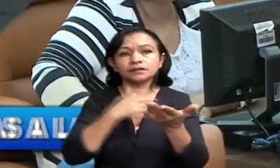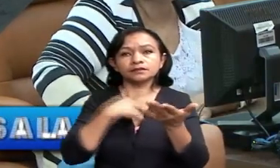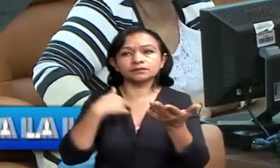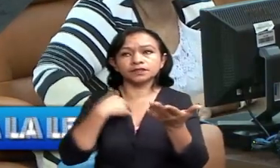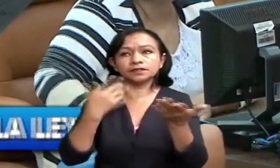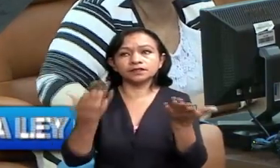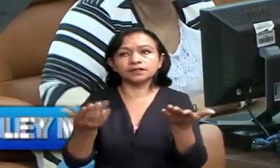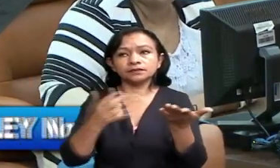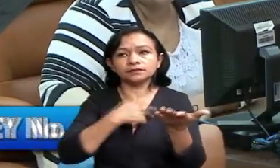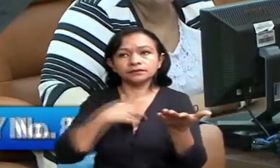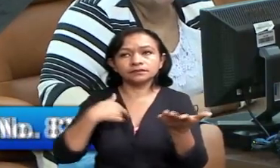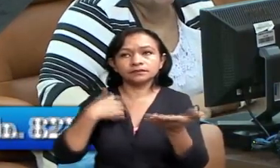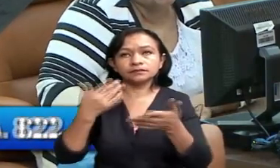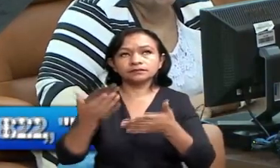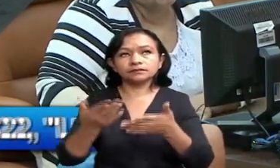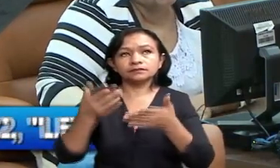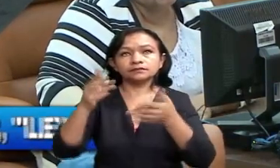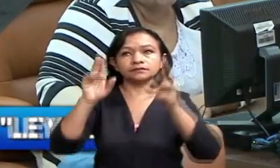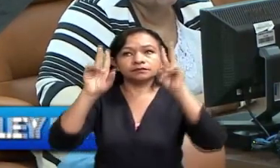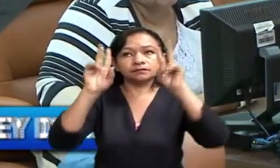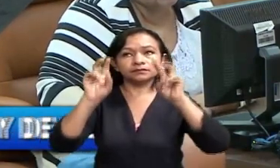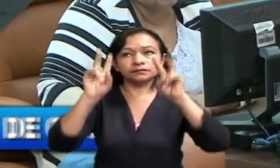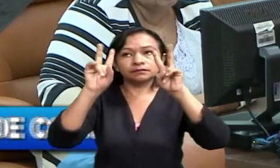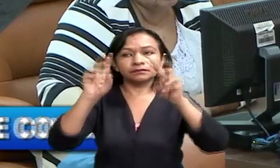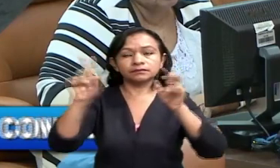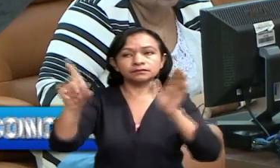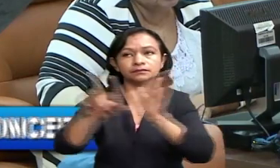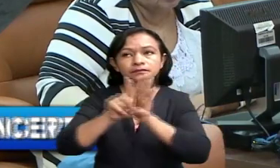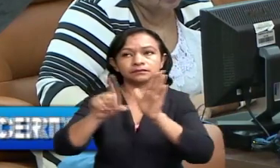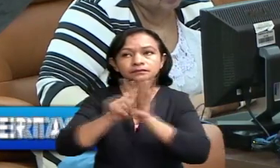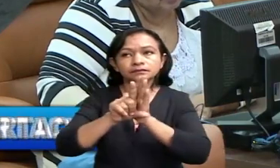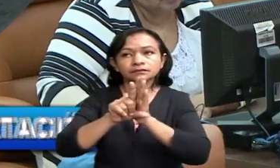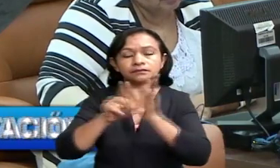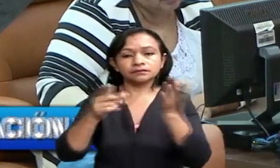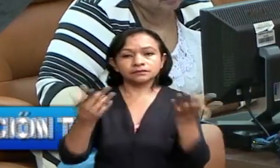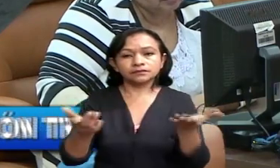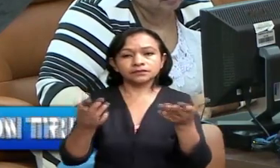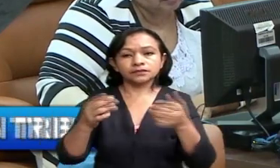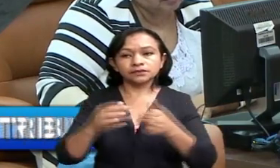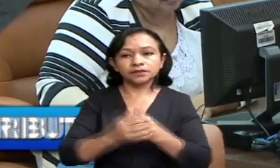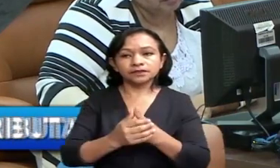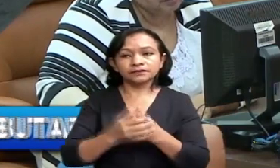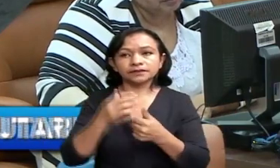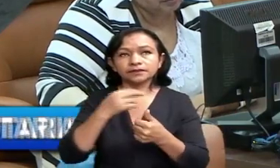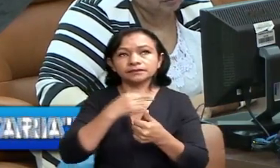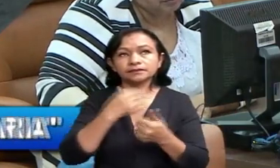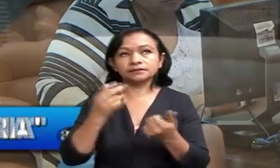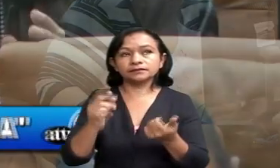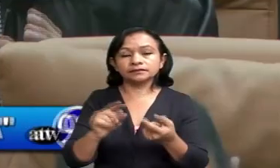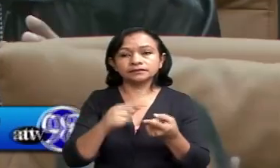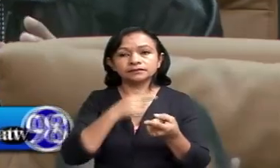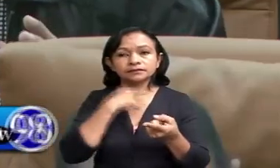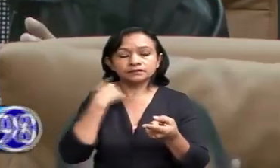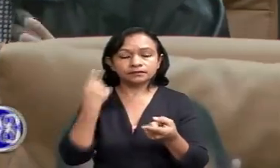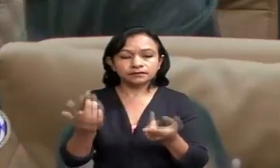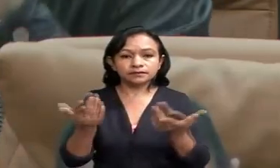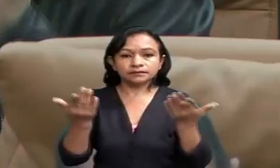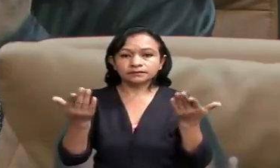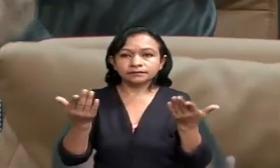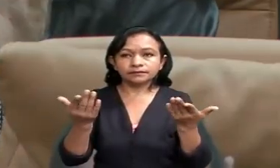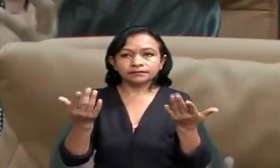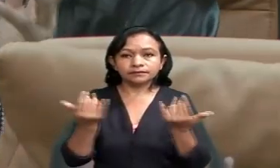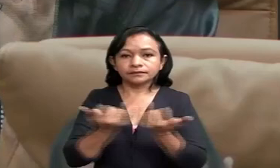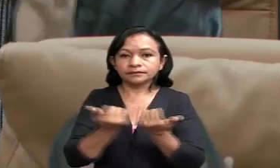Solamente tienen que leer el texto de la ley. Y la verdad es que también